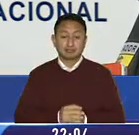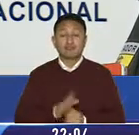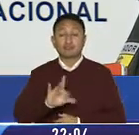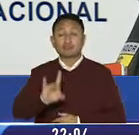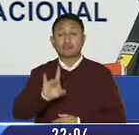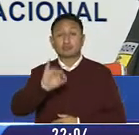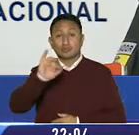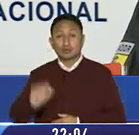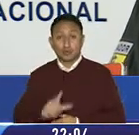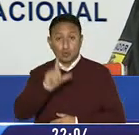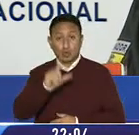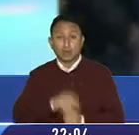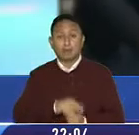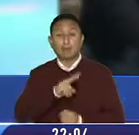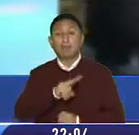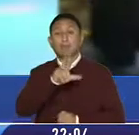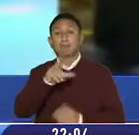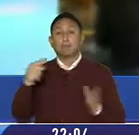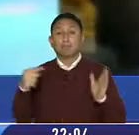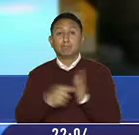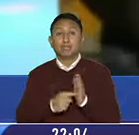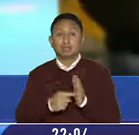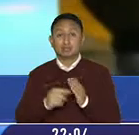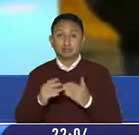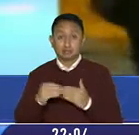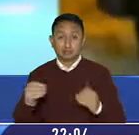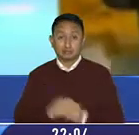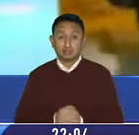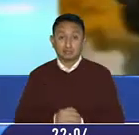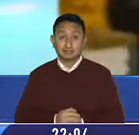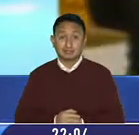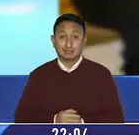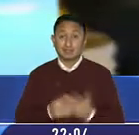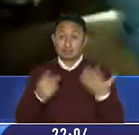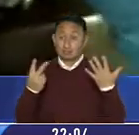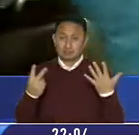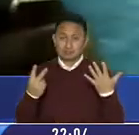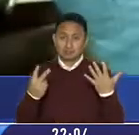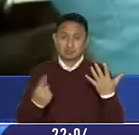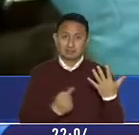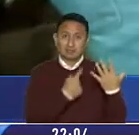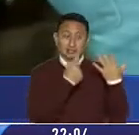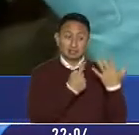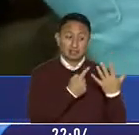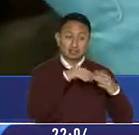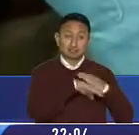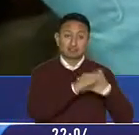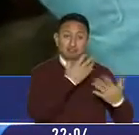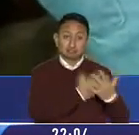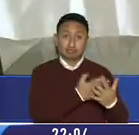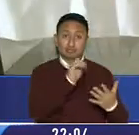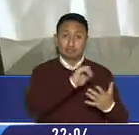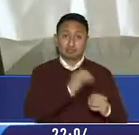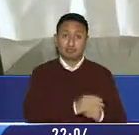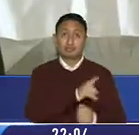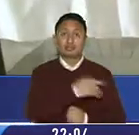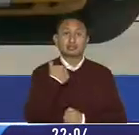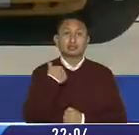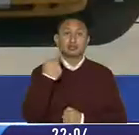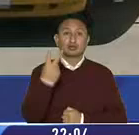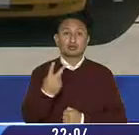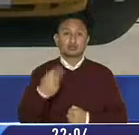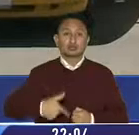en Manabí, $23,000. 6 de los aprehendidos cuentan con antecedentes delictivos y en poder de los mismos se pudo encontrar